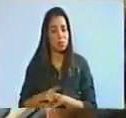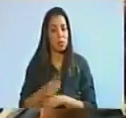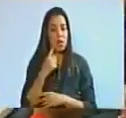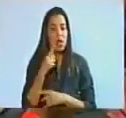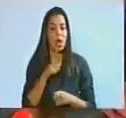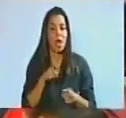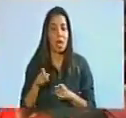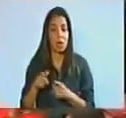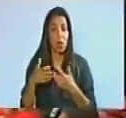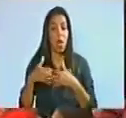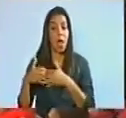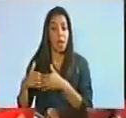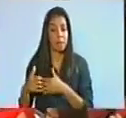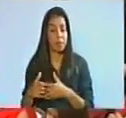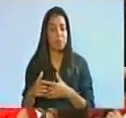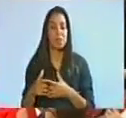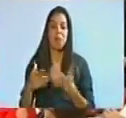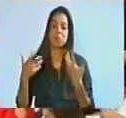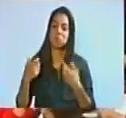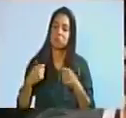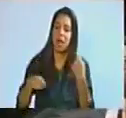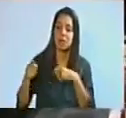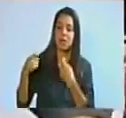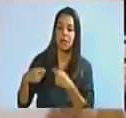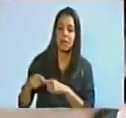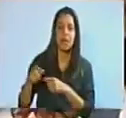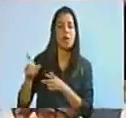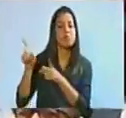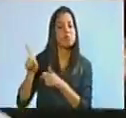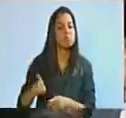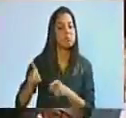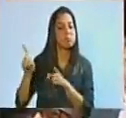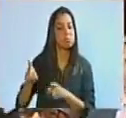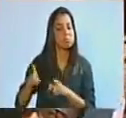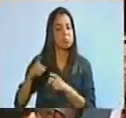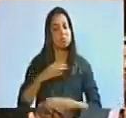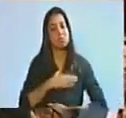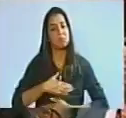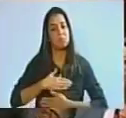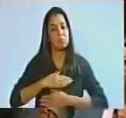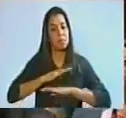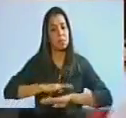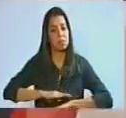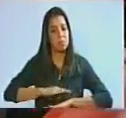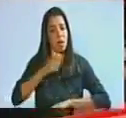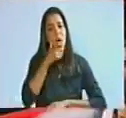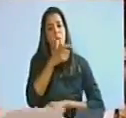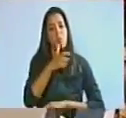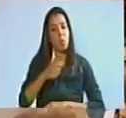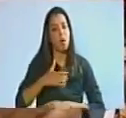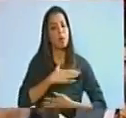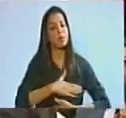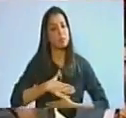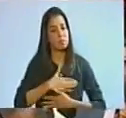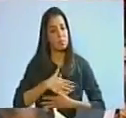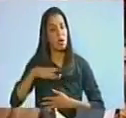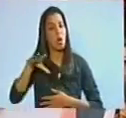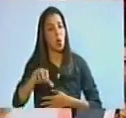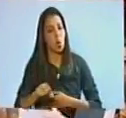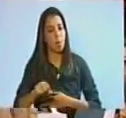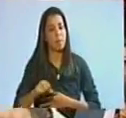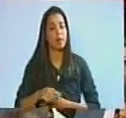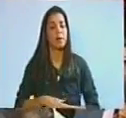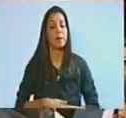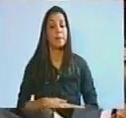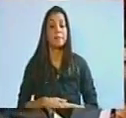un nivel de ganancia que no perjudique al pueblo venezolano. De manera que creemos que en